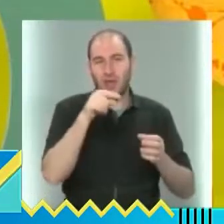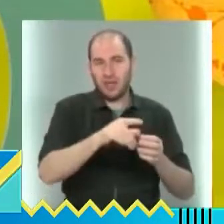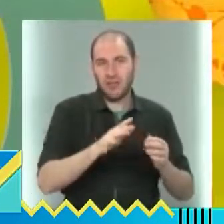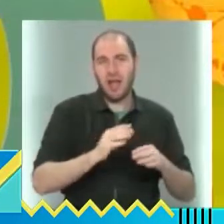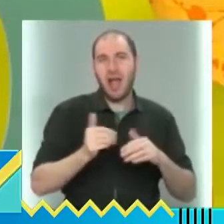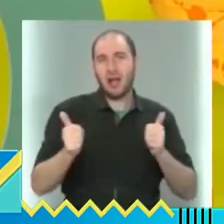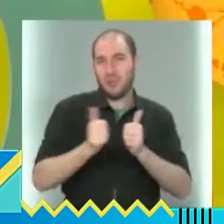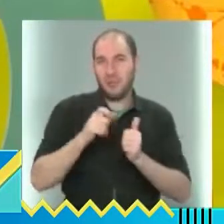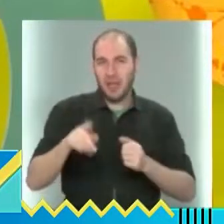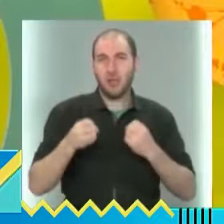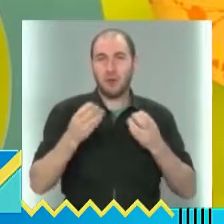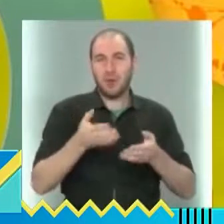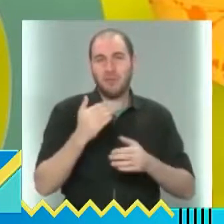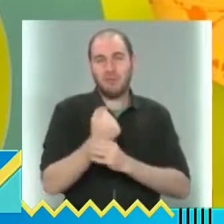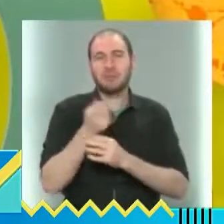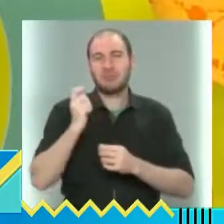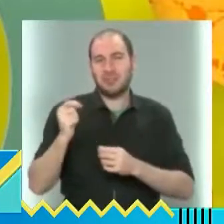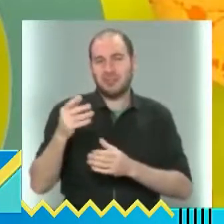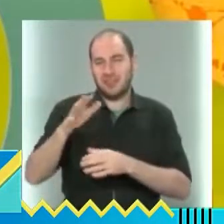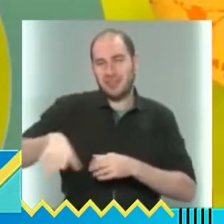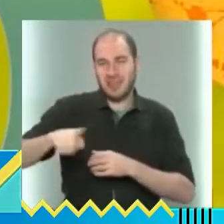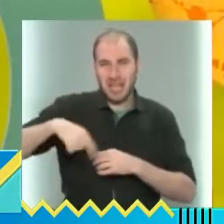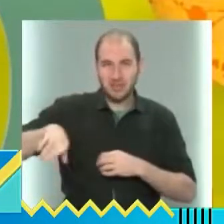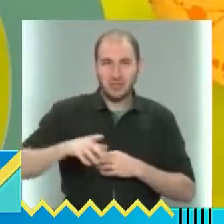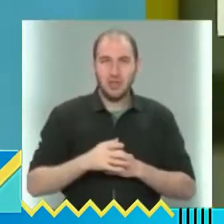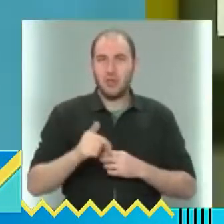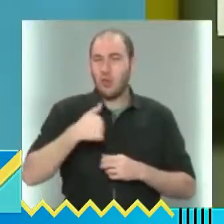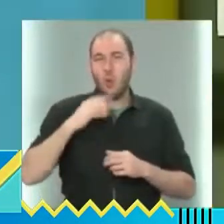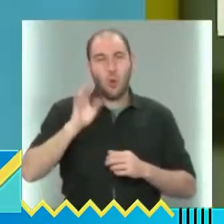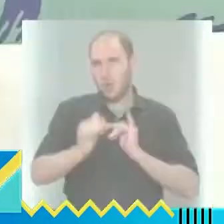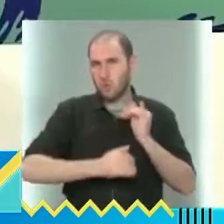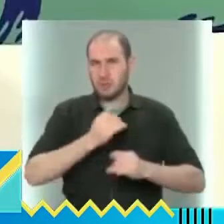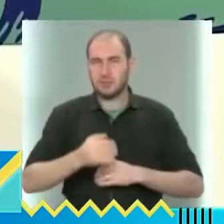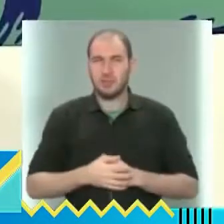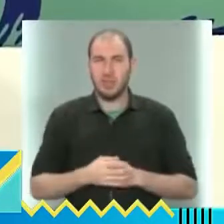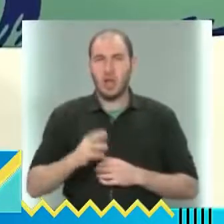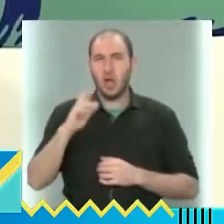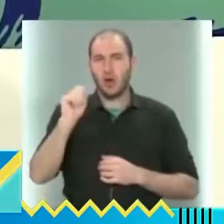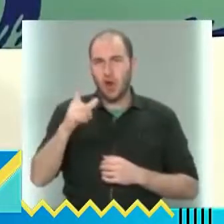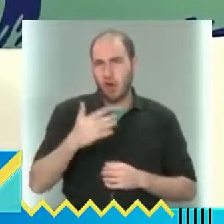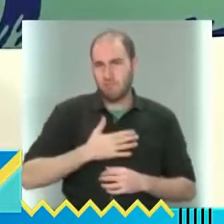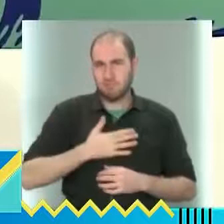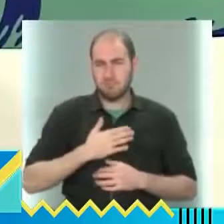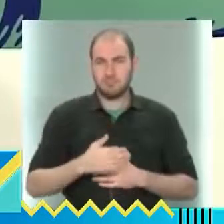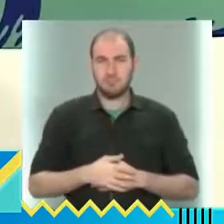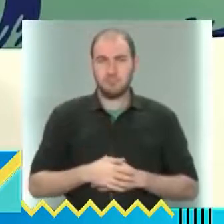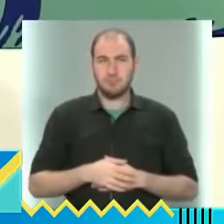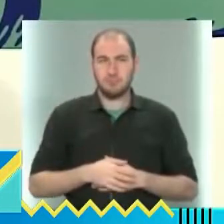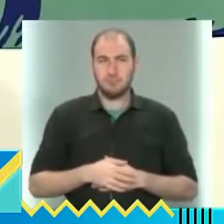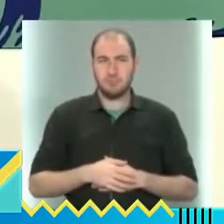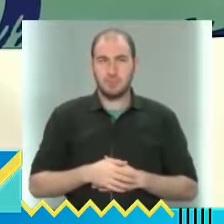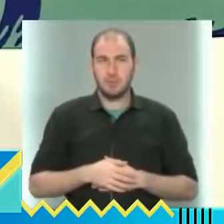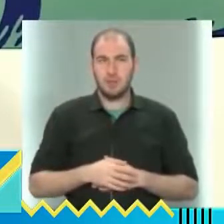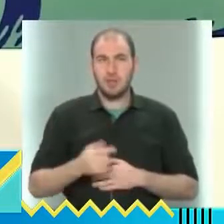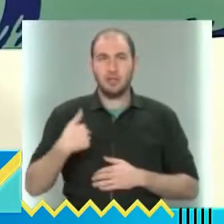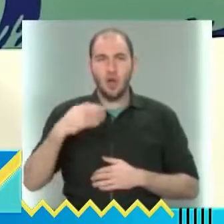los acompañan, porque los protagonistas son los chicos, nosotros solamente acompañamos. El rol nuestro más que todo es, desde